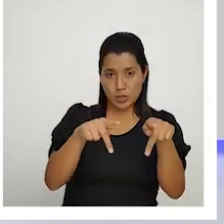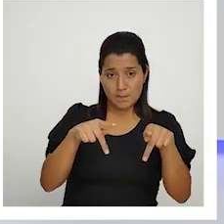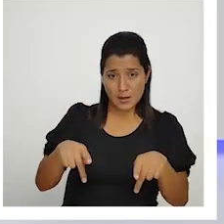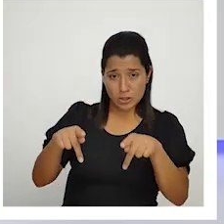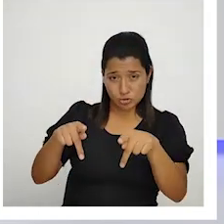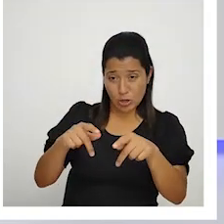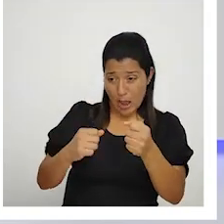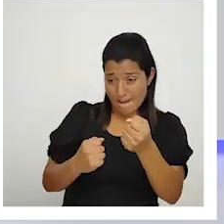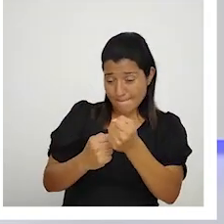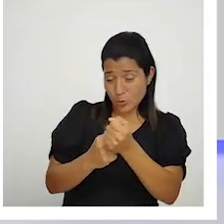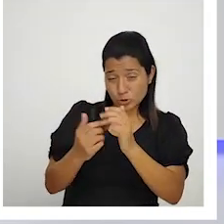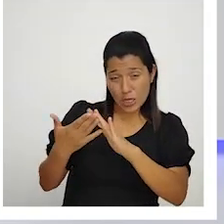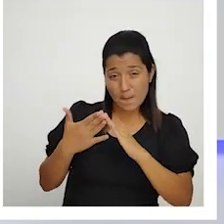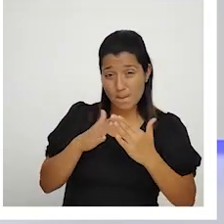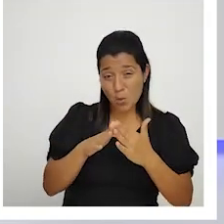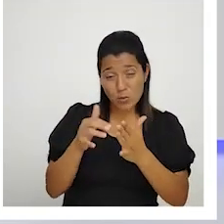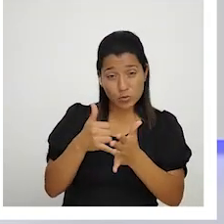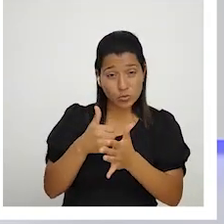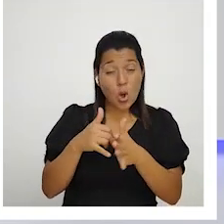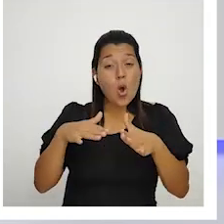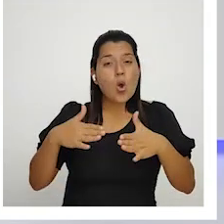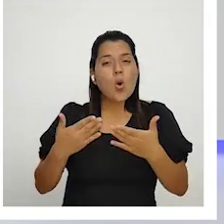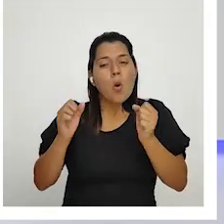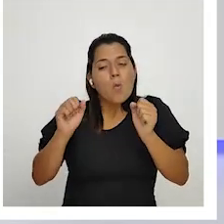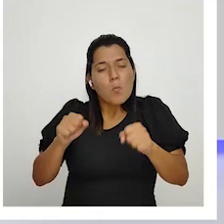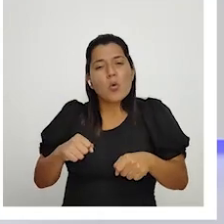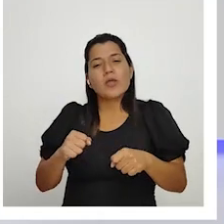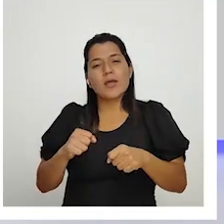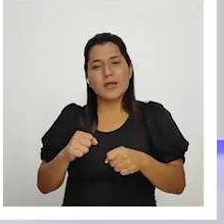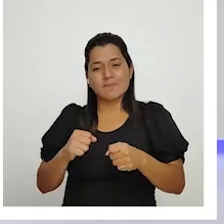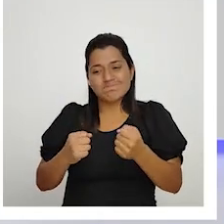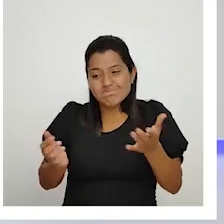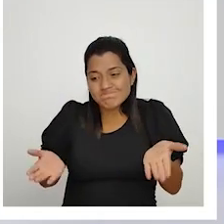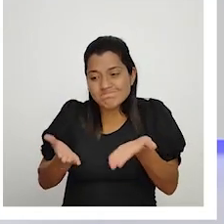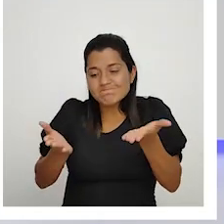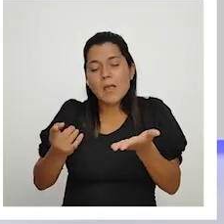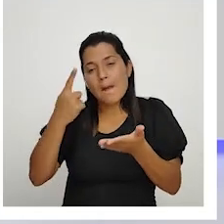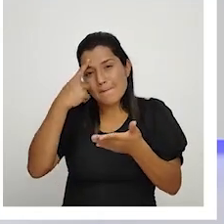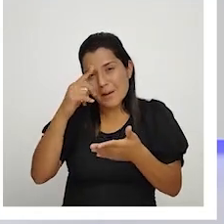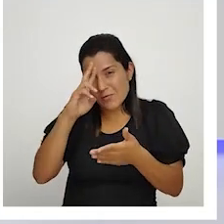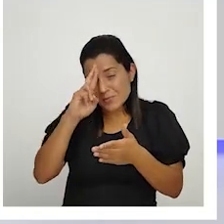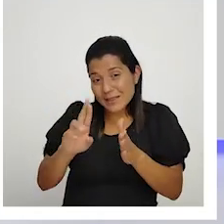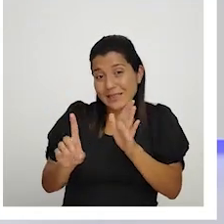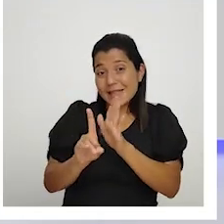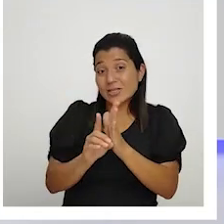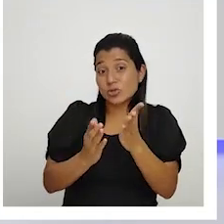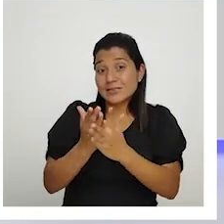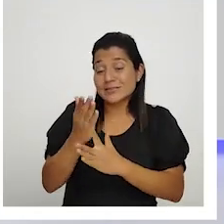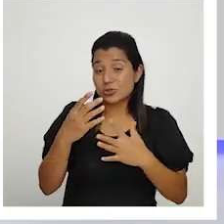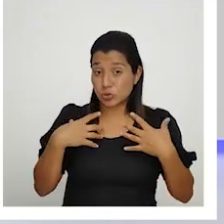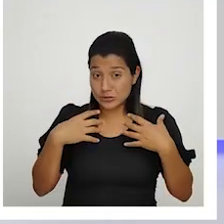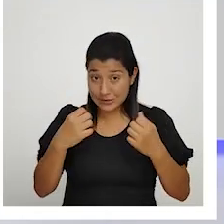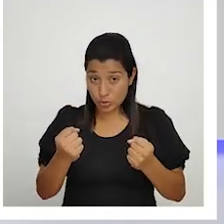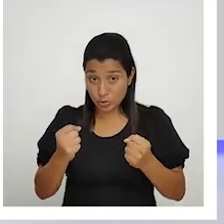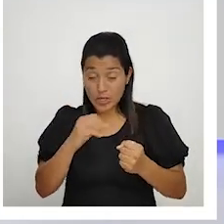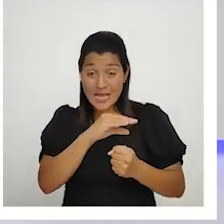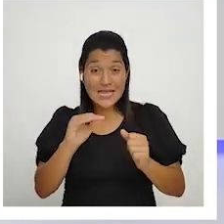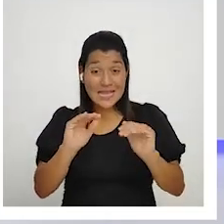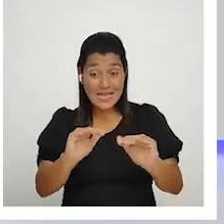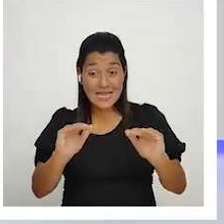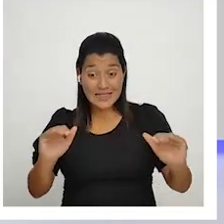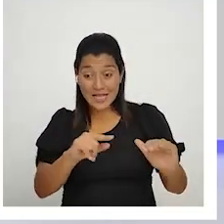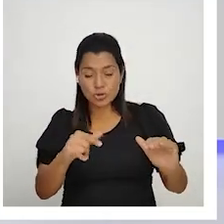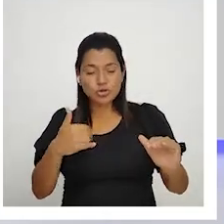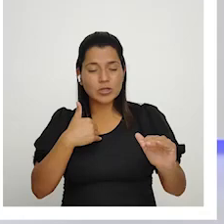cómo busco garantizar el derecho al acceso a la salud de esas poblaciones. Y en la población infantil, garantizar el derecho al